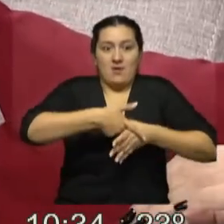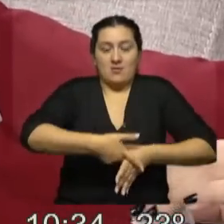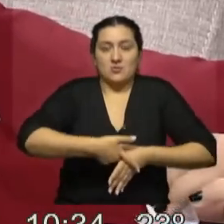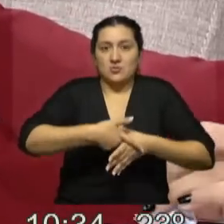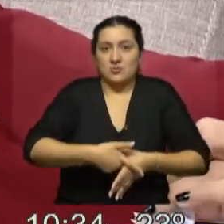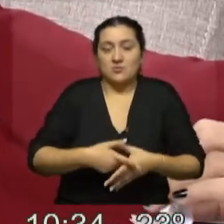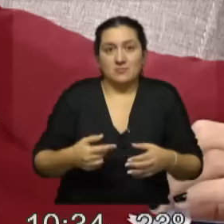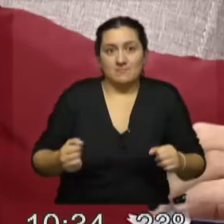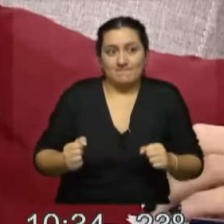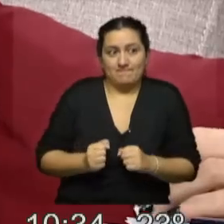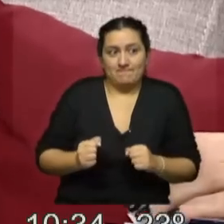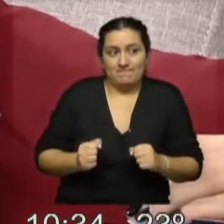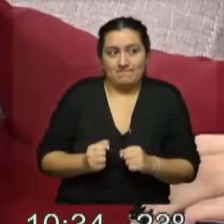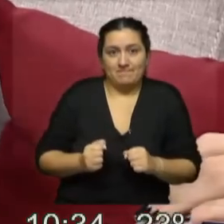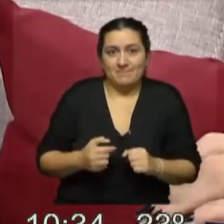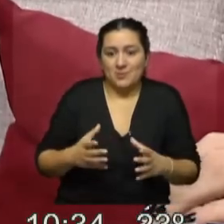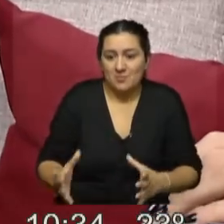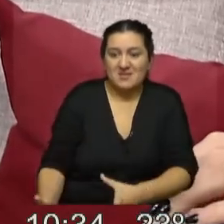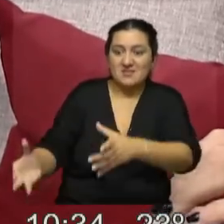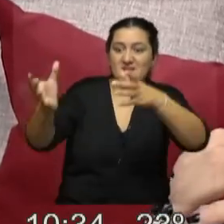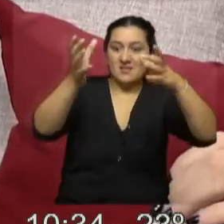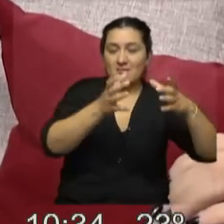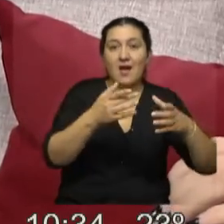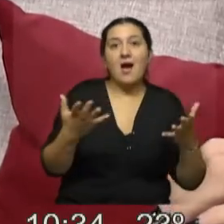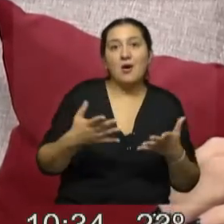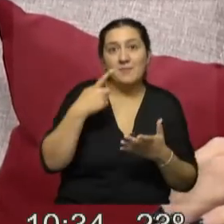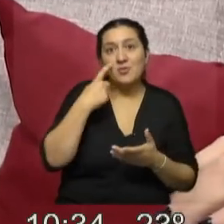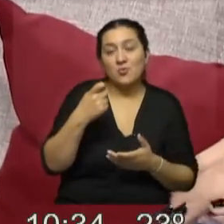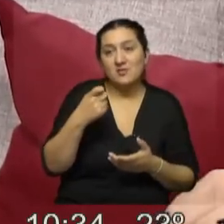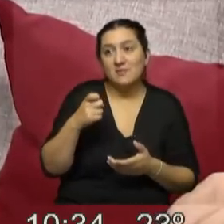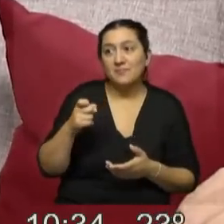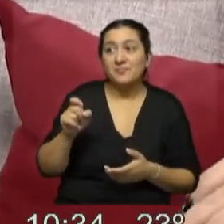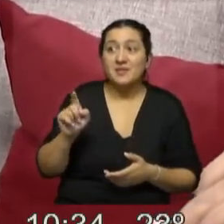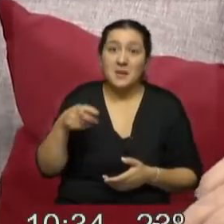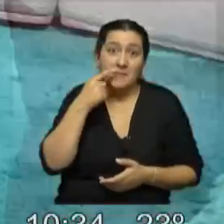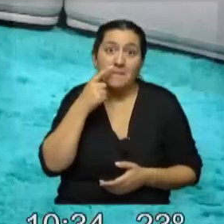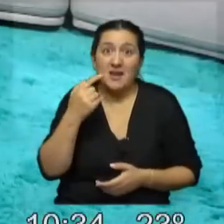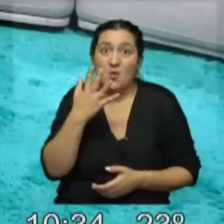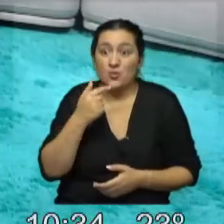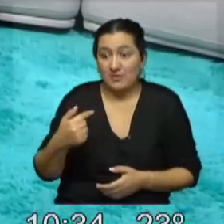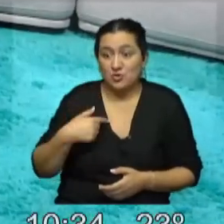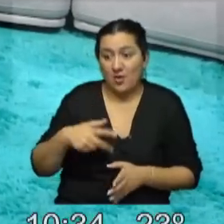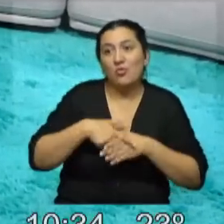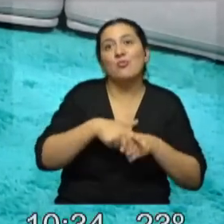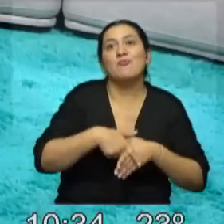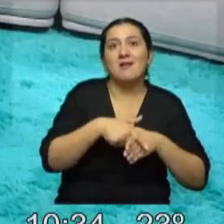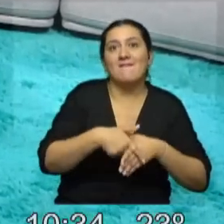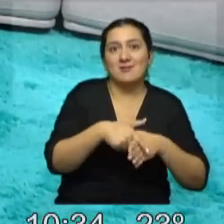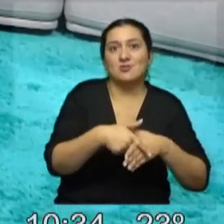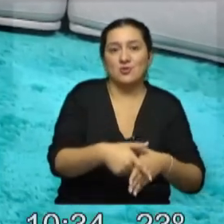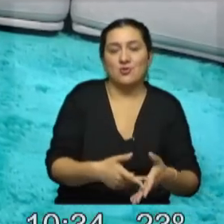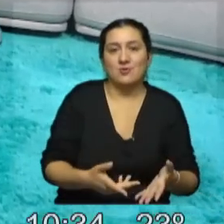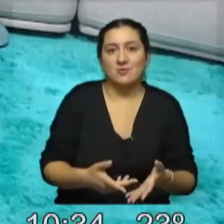era un polipresivo cuando hacía eso y me sentaba que ahora me di cuenta que le gustaba a él que yo anduviera caballo pero viste cuando